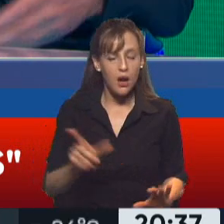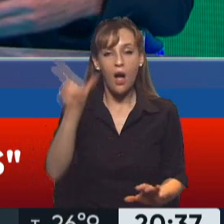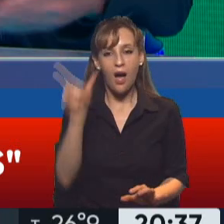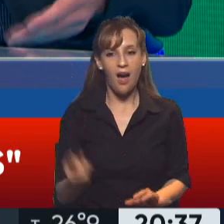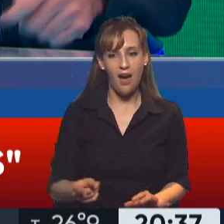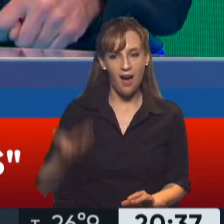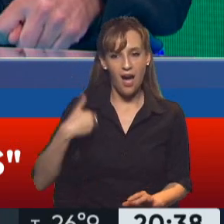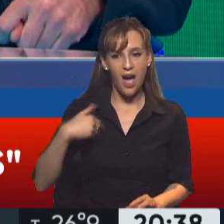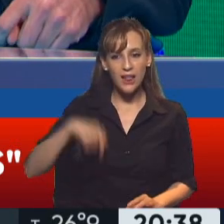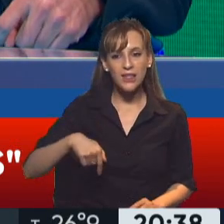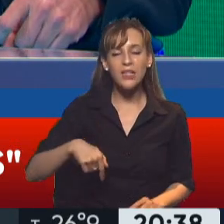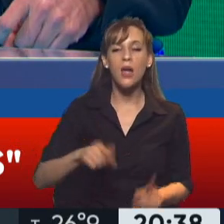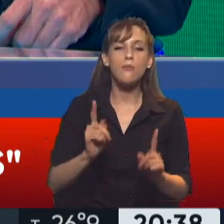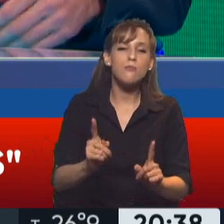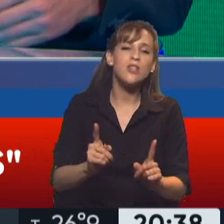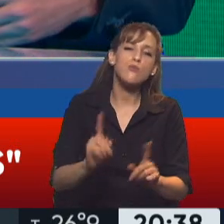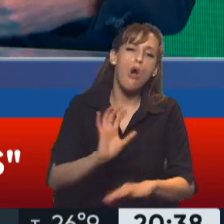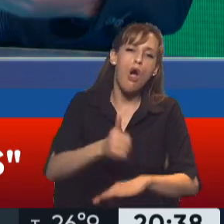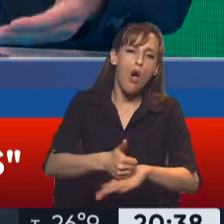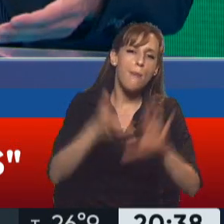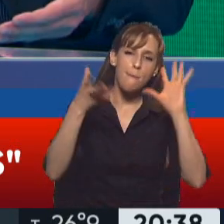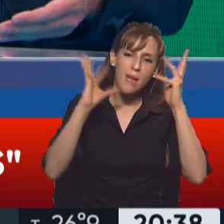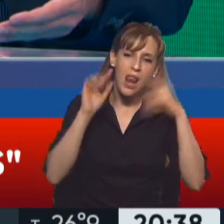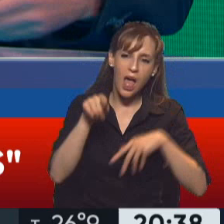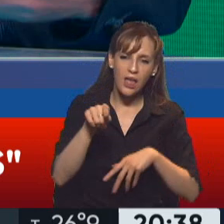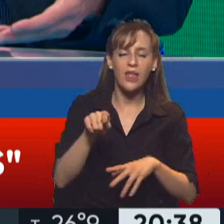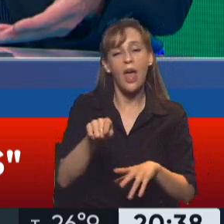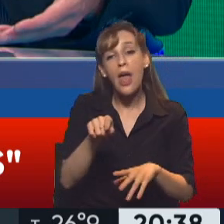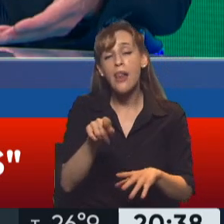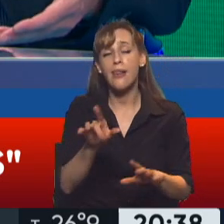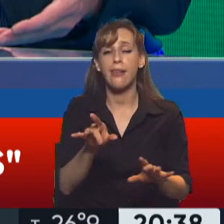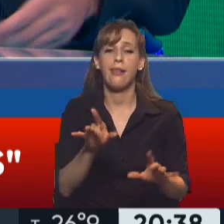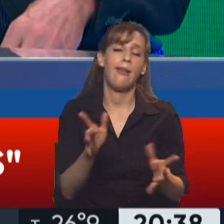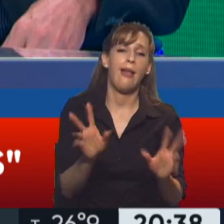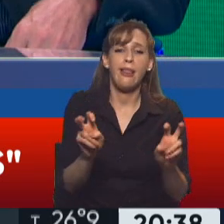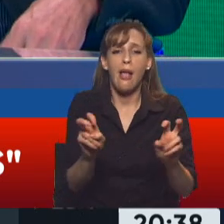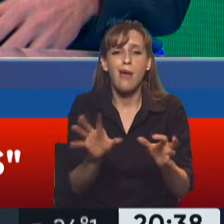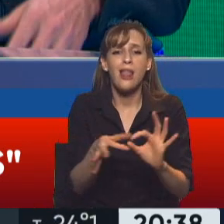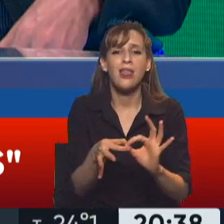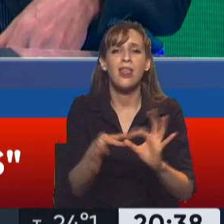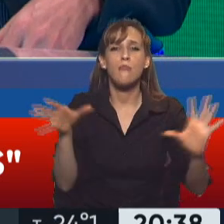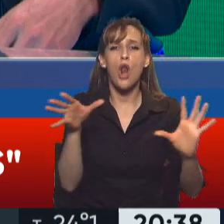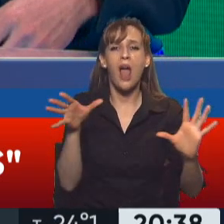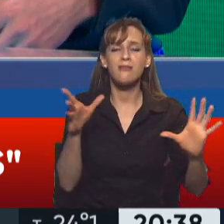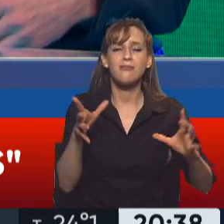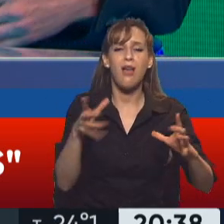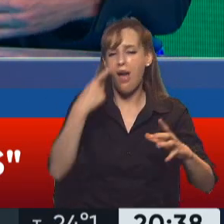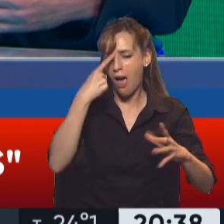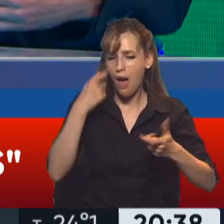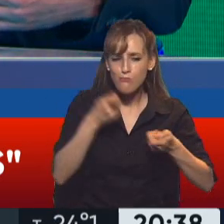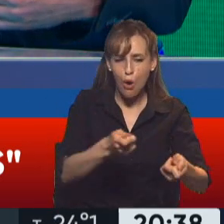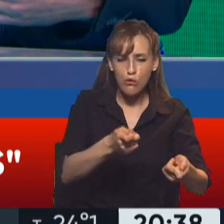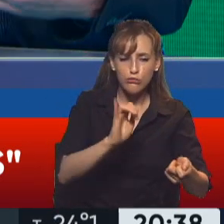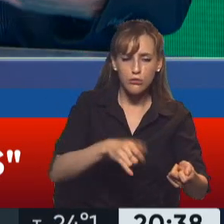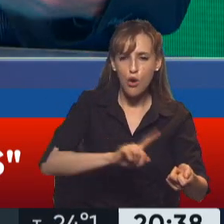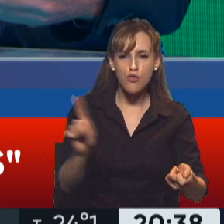visto con Milei en los últimos tiempos, tiene grandes dificultades para decir si apoya la democracia como sistema de gobierno,